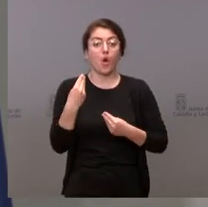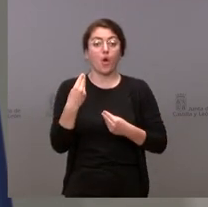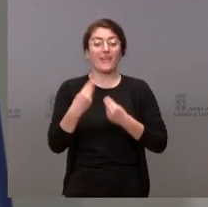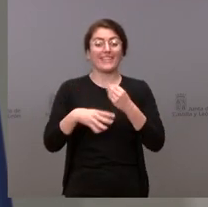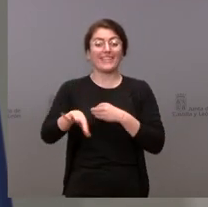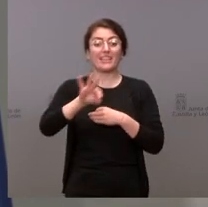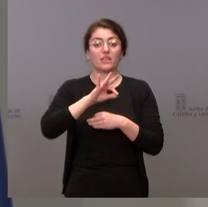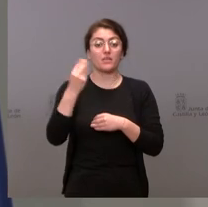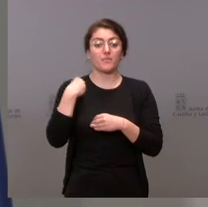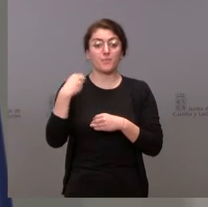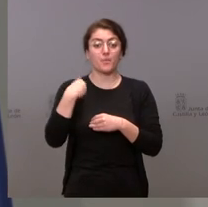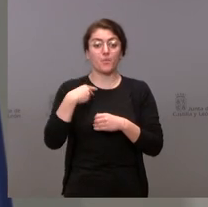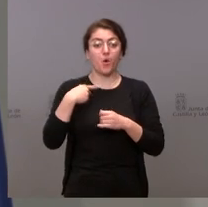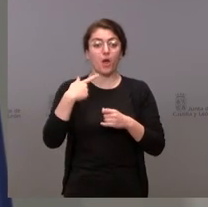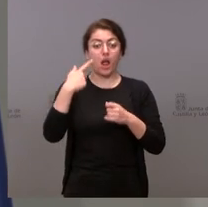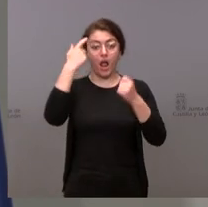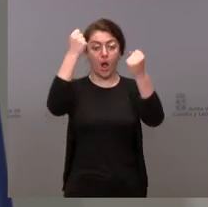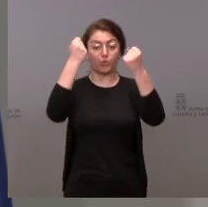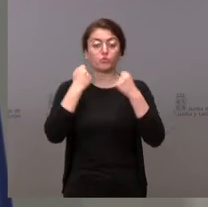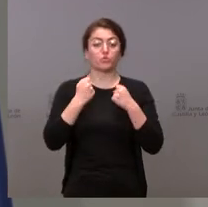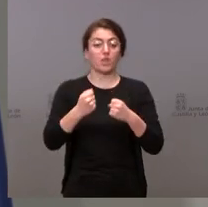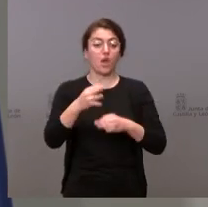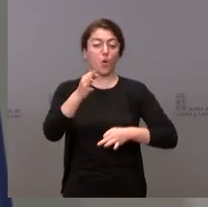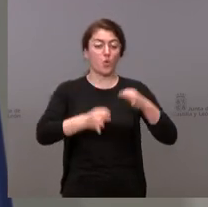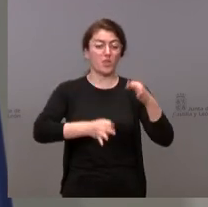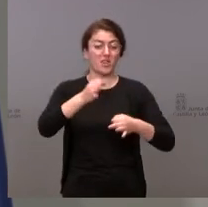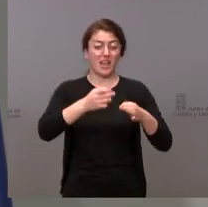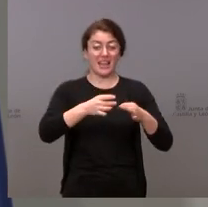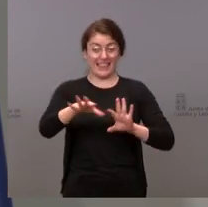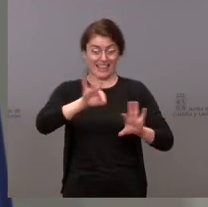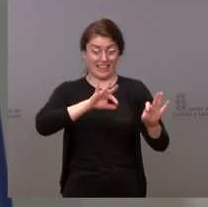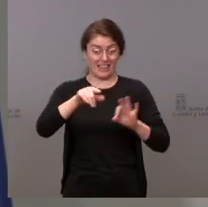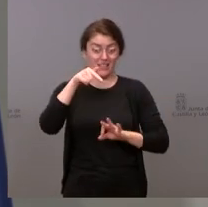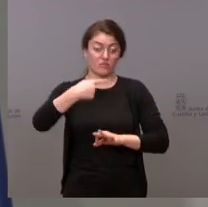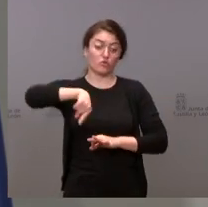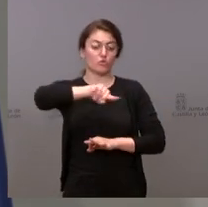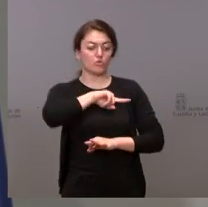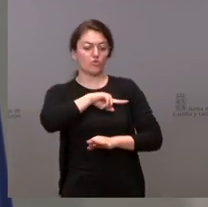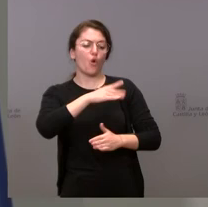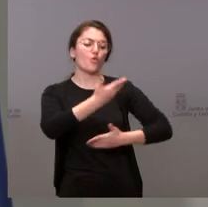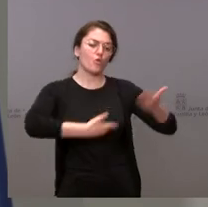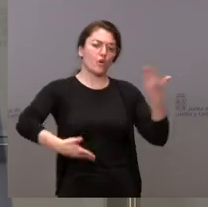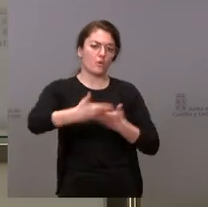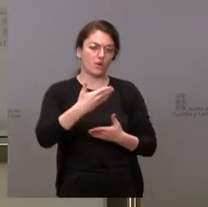judicial quien dé ciudad sobre el asunto pues nosotros lo que haremos es colaborar con la misma